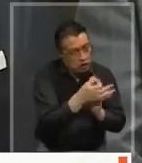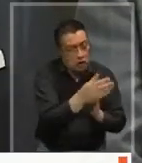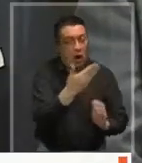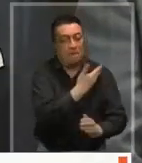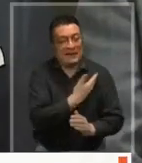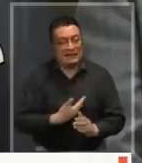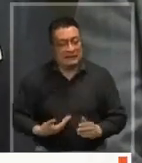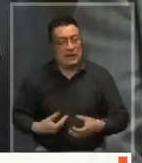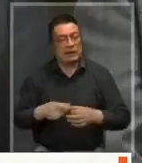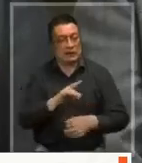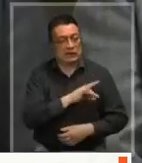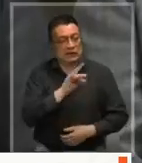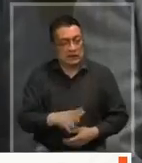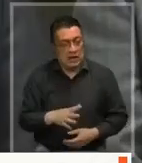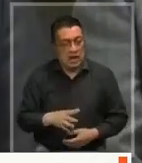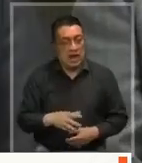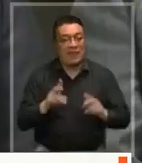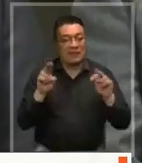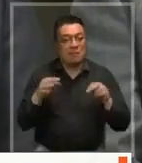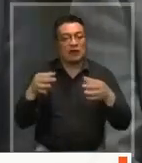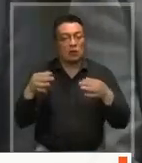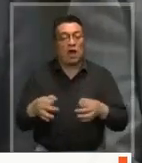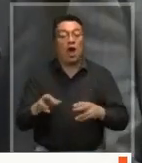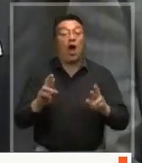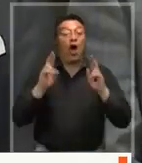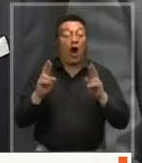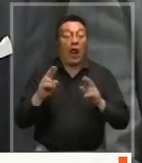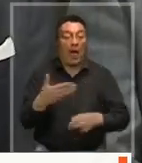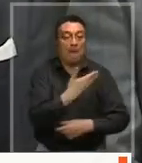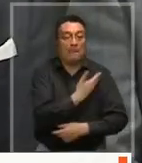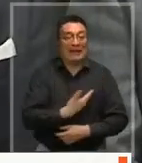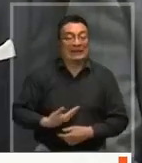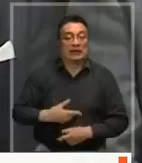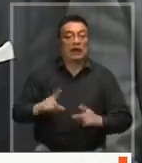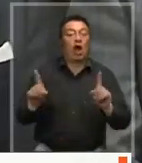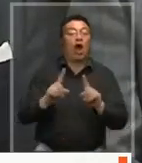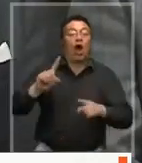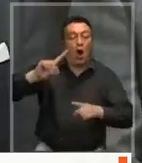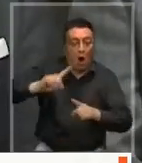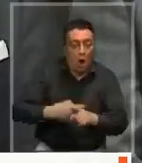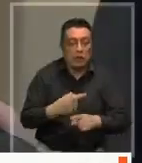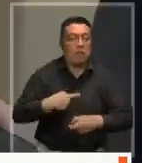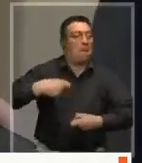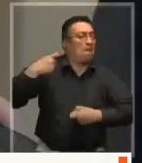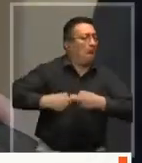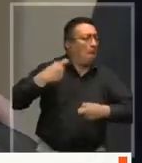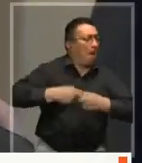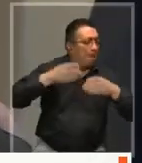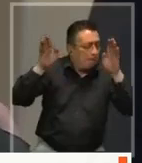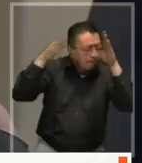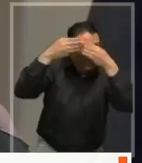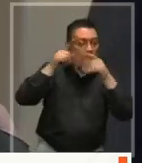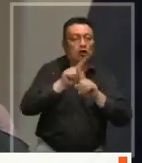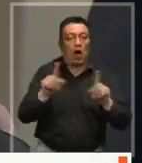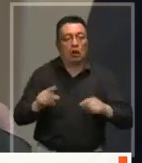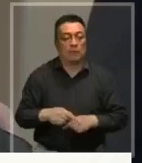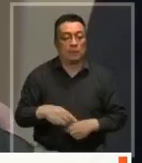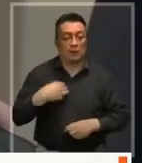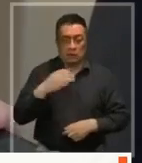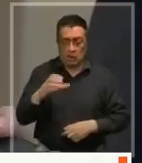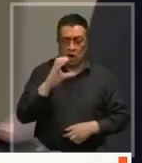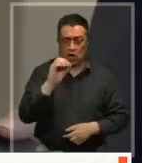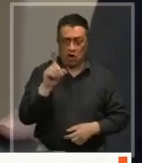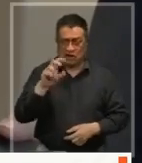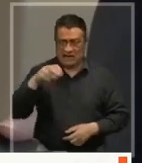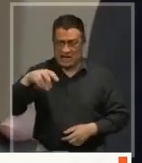seguridad. Esperamos que el presidente no sea nuevamente obstinado. Creemos que no es adecuado citar al COSENA, creemos que